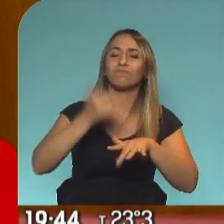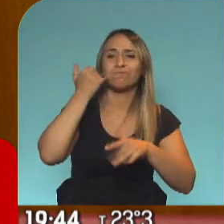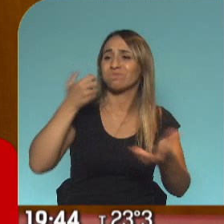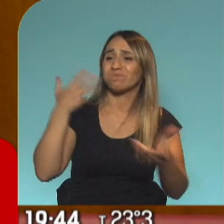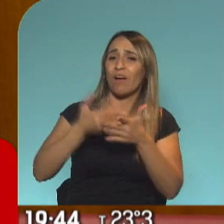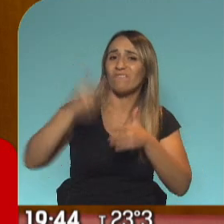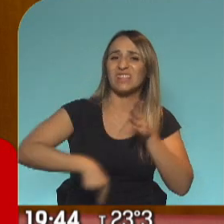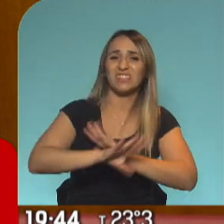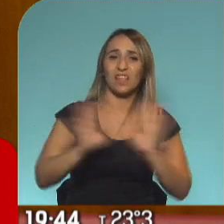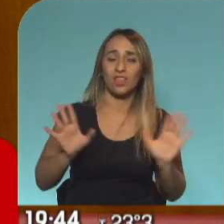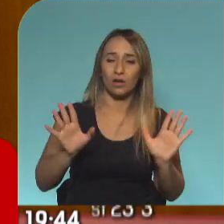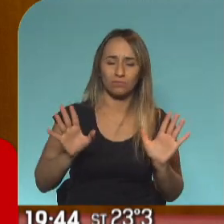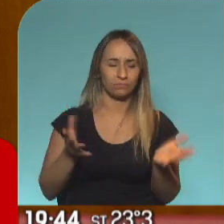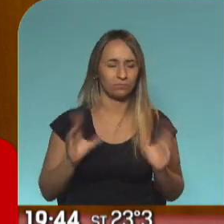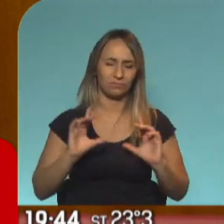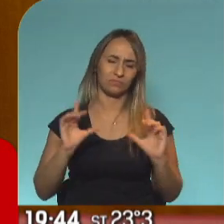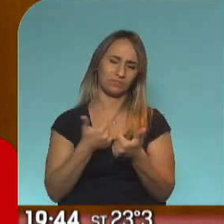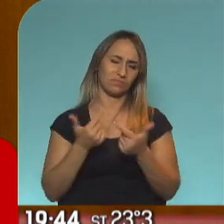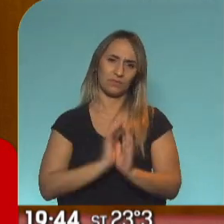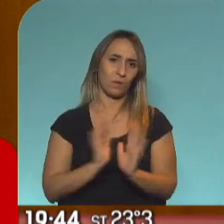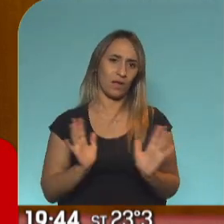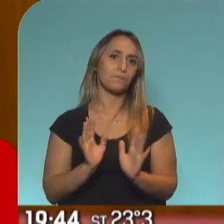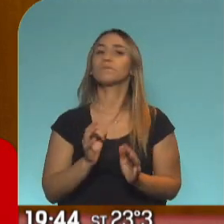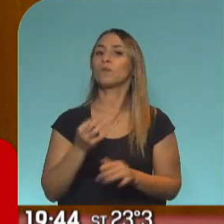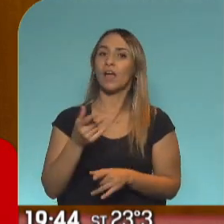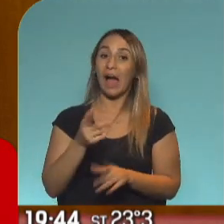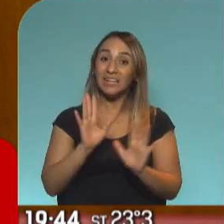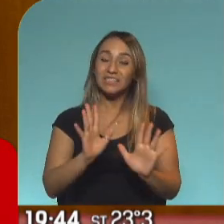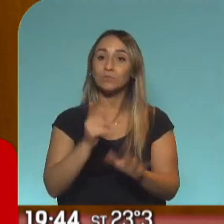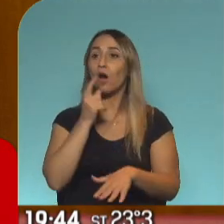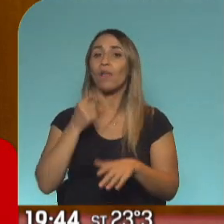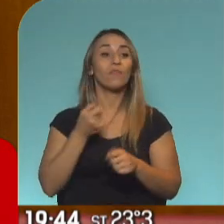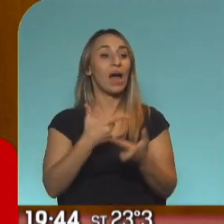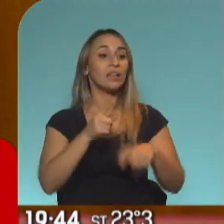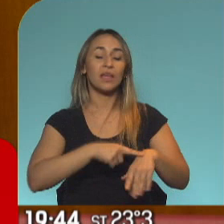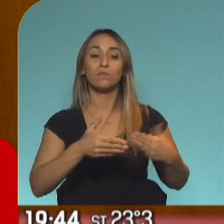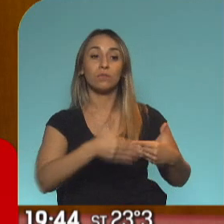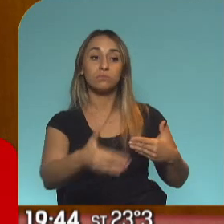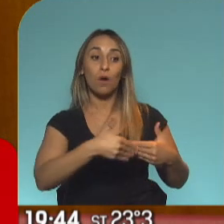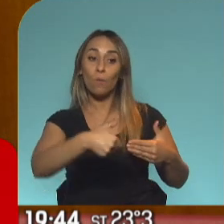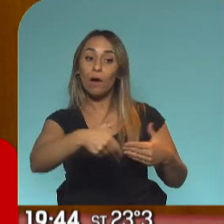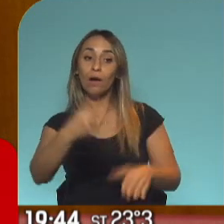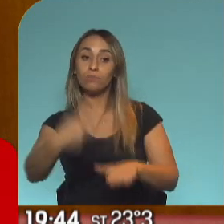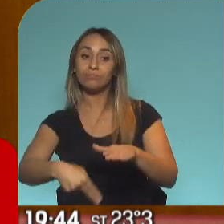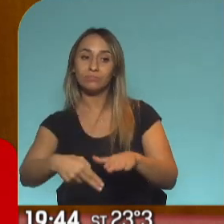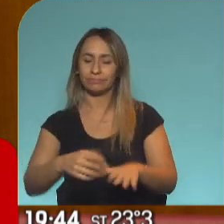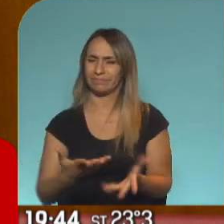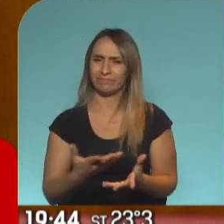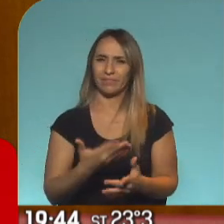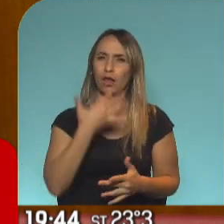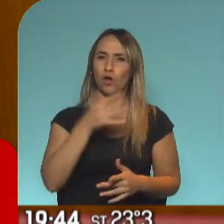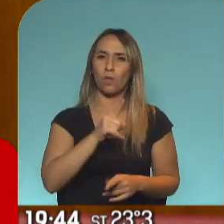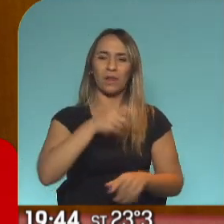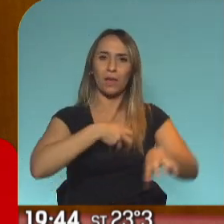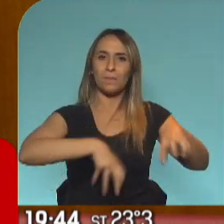no comprender los tiempos que tienen las víctimas de abuso muchas veces para poder poner en palabras y luego hacer una denuncia, ¿no?, por